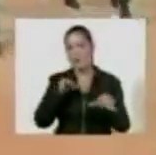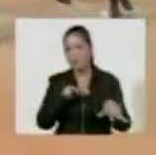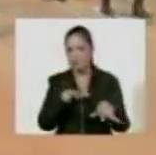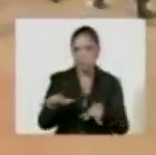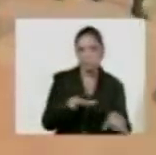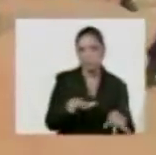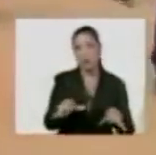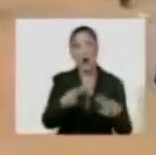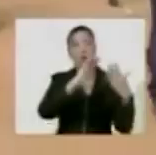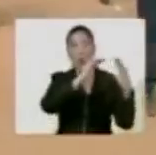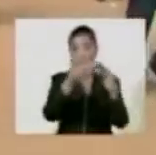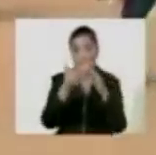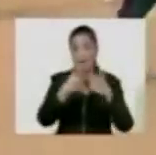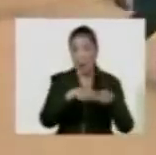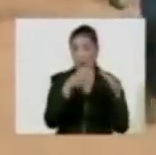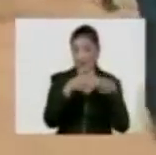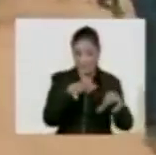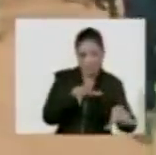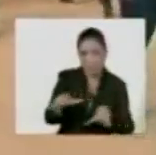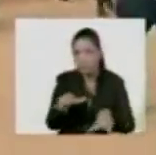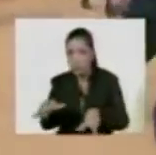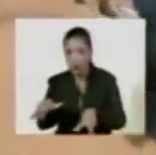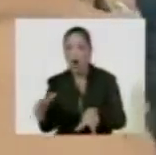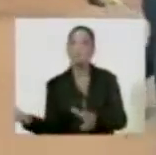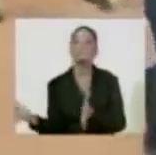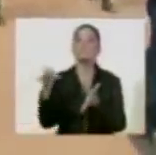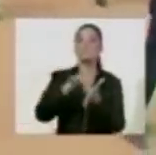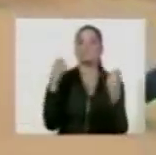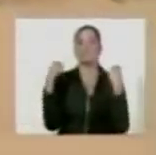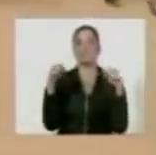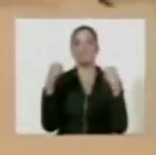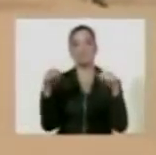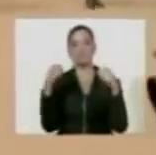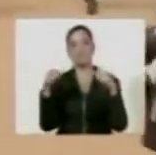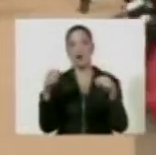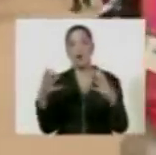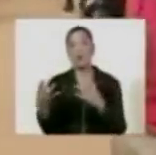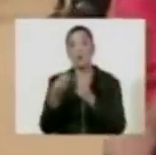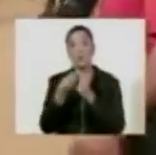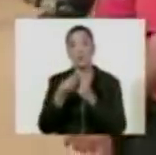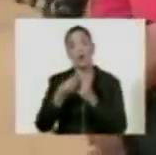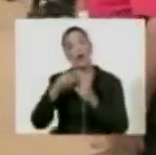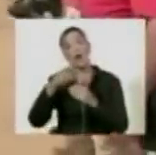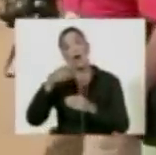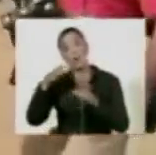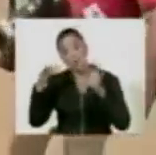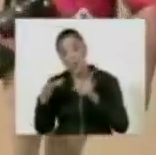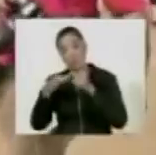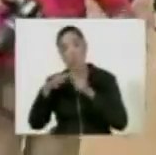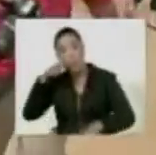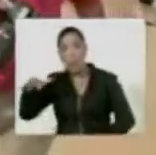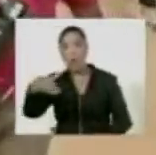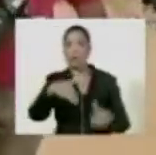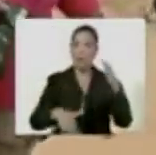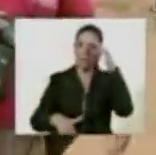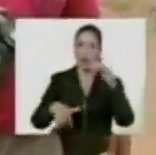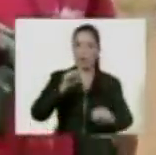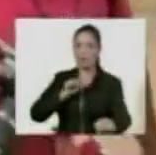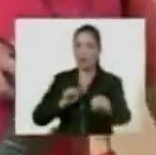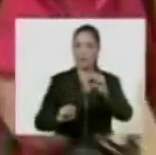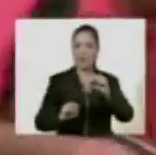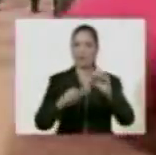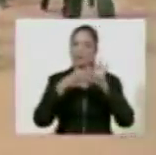organizadas que se suman a este importante ejercicio de acción conjunta cívico-militar en defensa de la soberanía